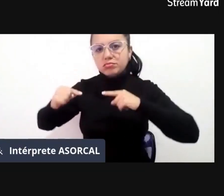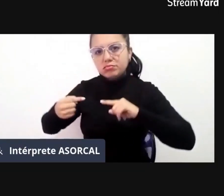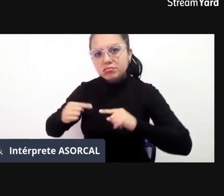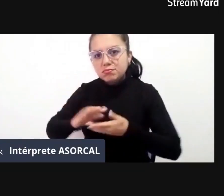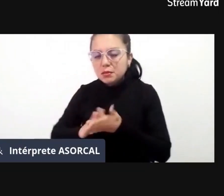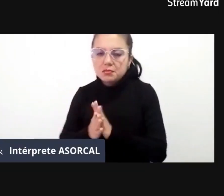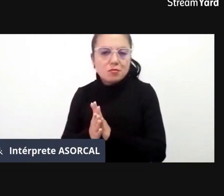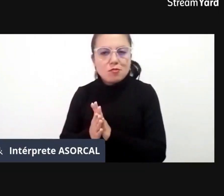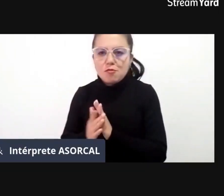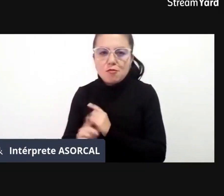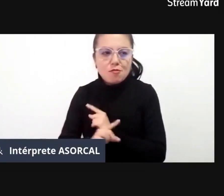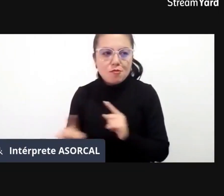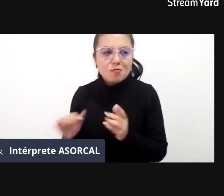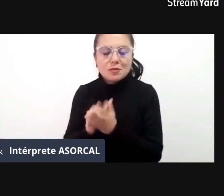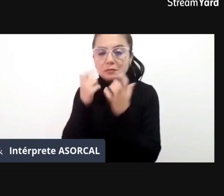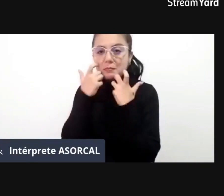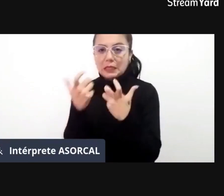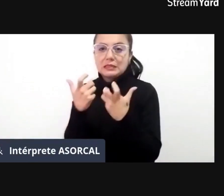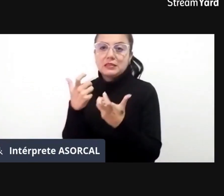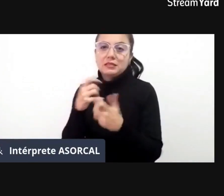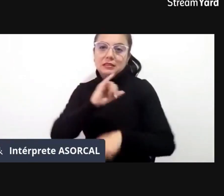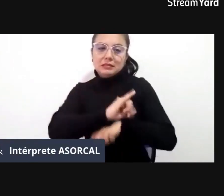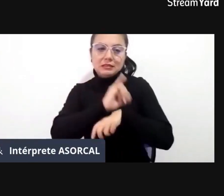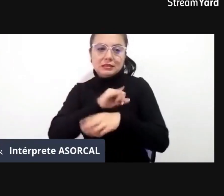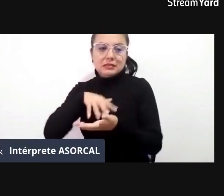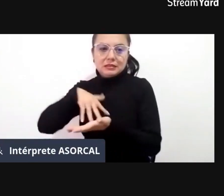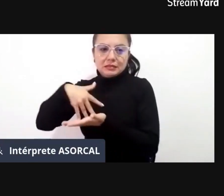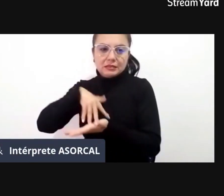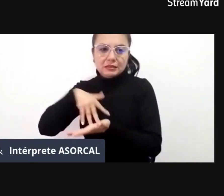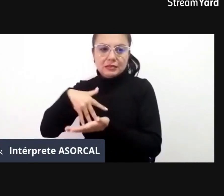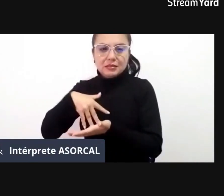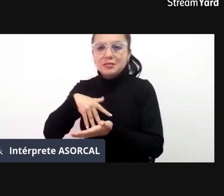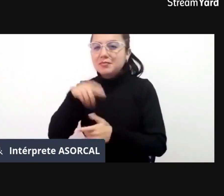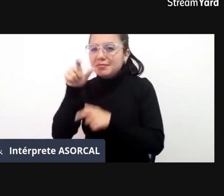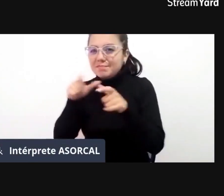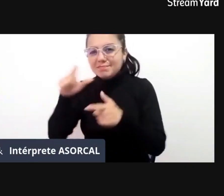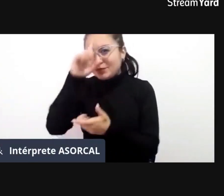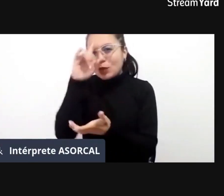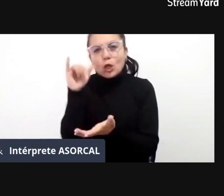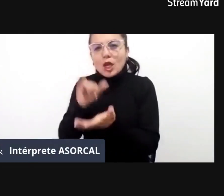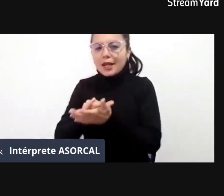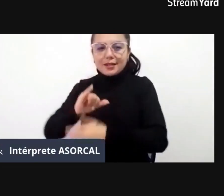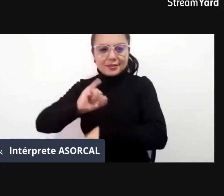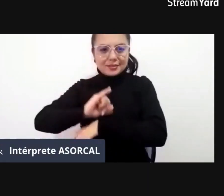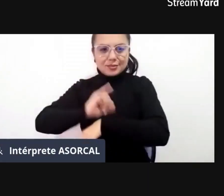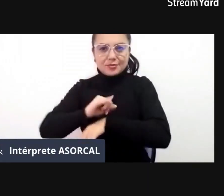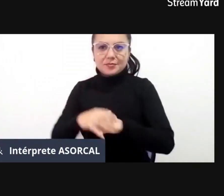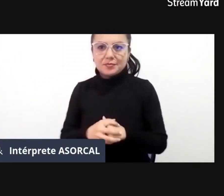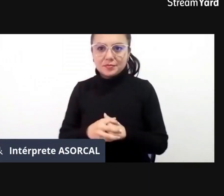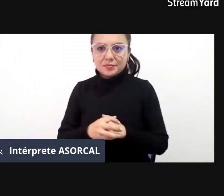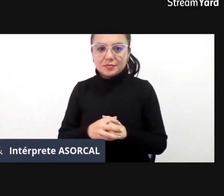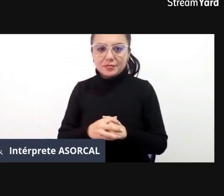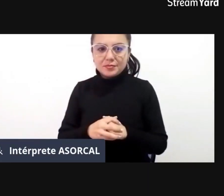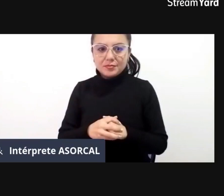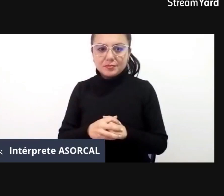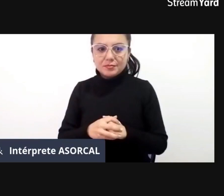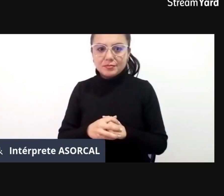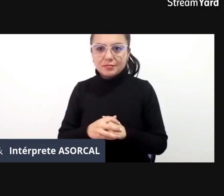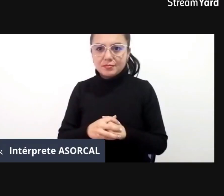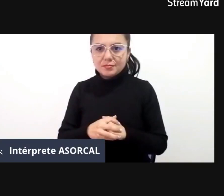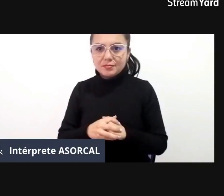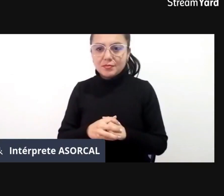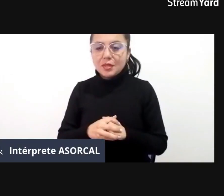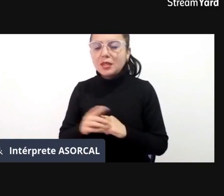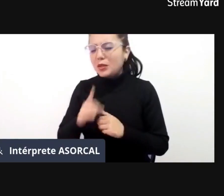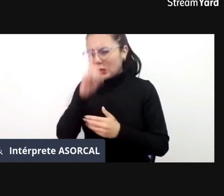de las instituciones y la incredulidad de las instituciones. En las fines de la década de los años 70 nadie creía ya ni en las instituciones del gobierno